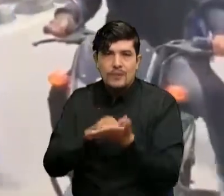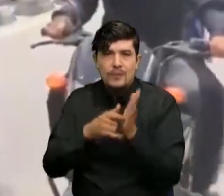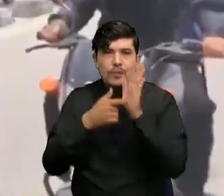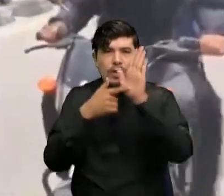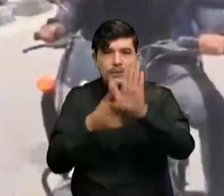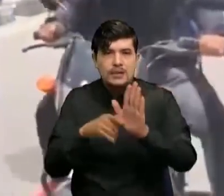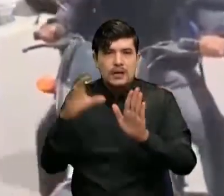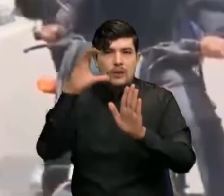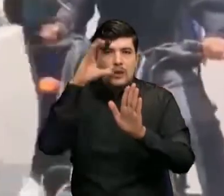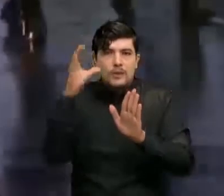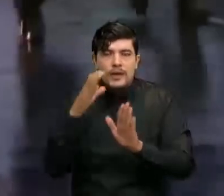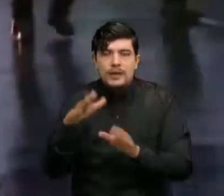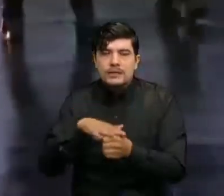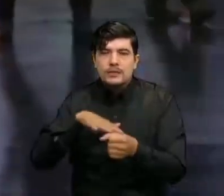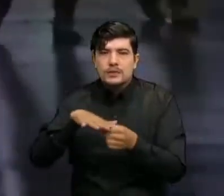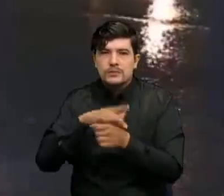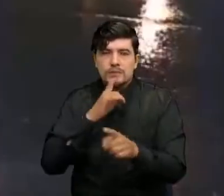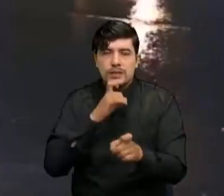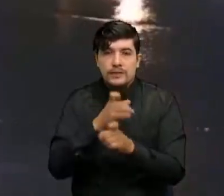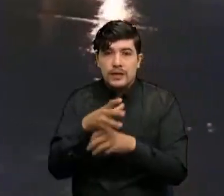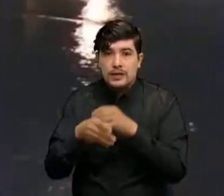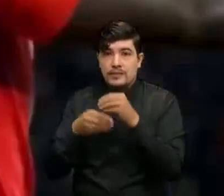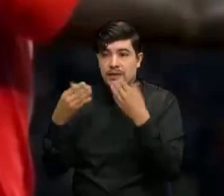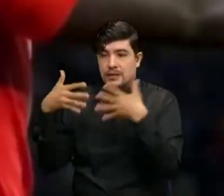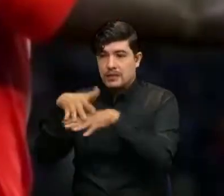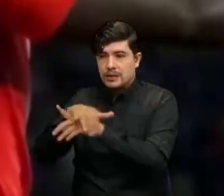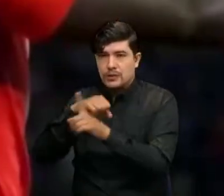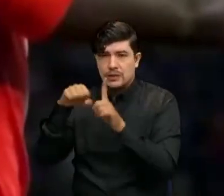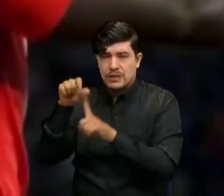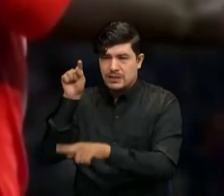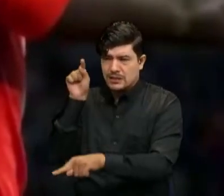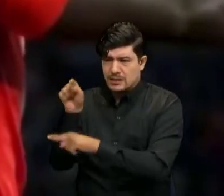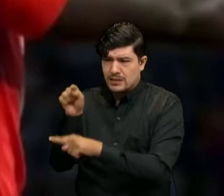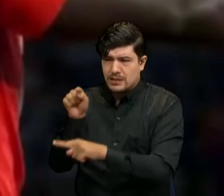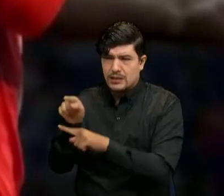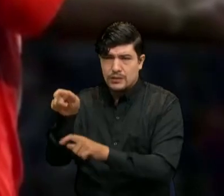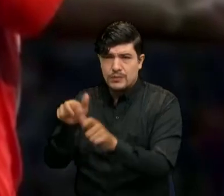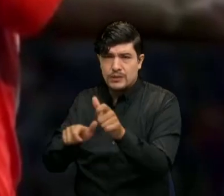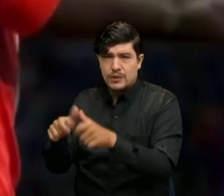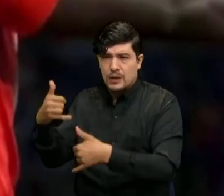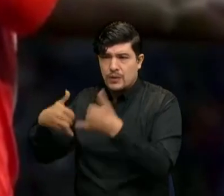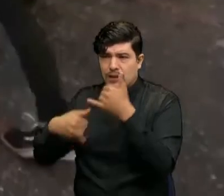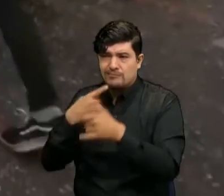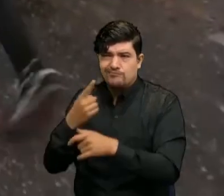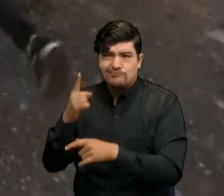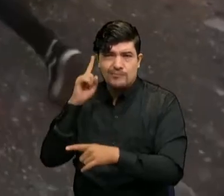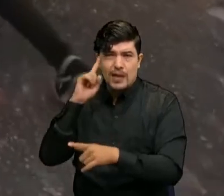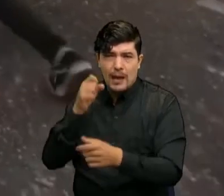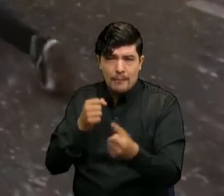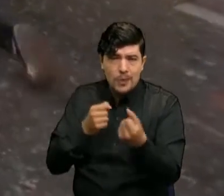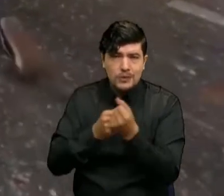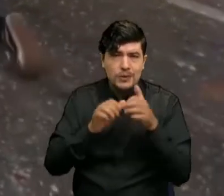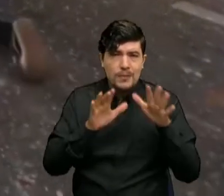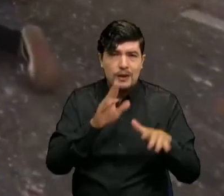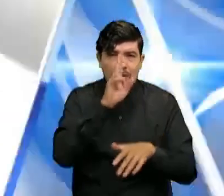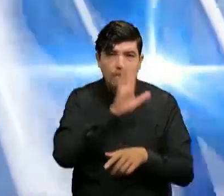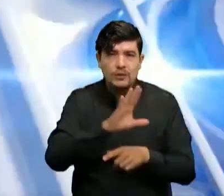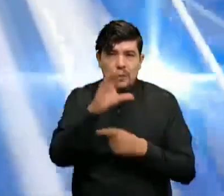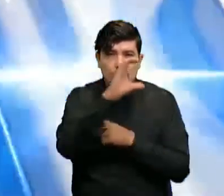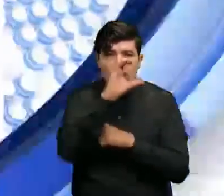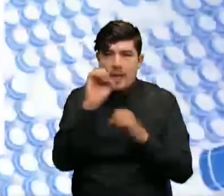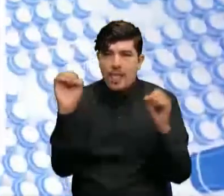crisis que vive el país e incluso por redes cuestionan a los jugadores, a quienes acusan de ser indiferentes ante la situación social de